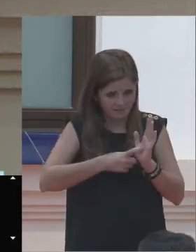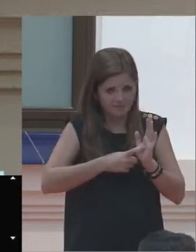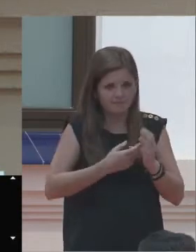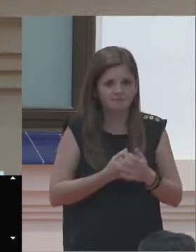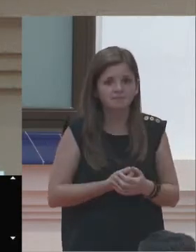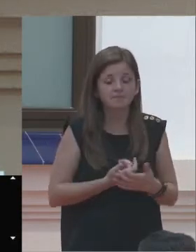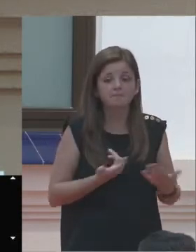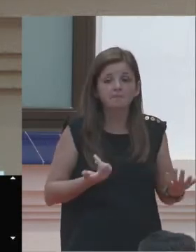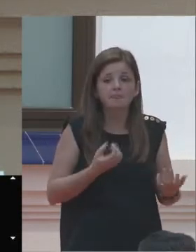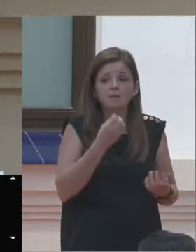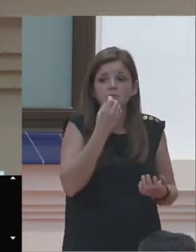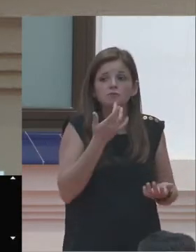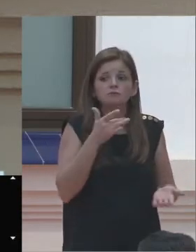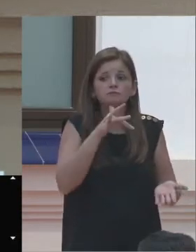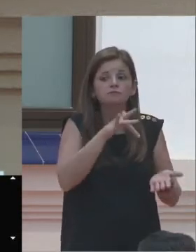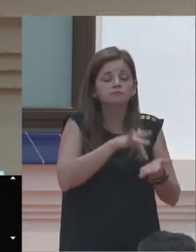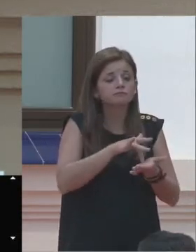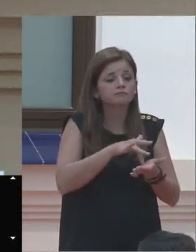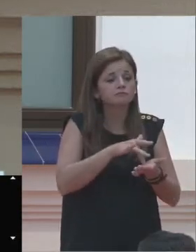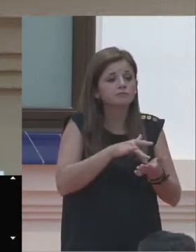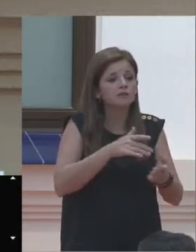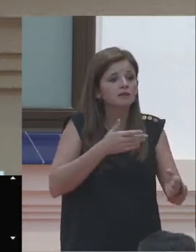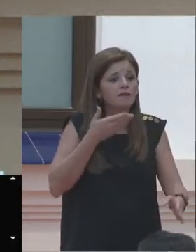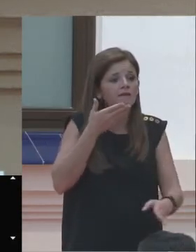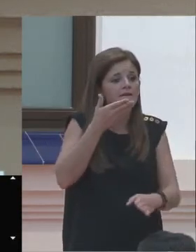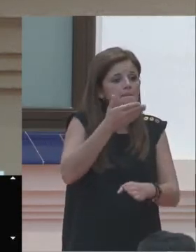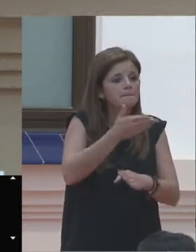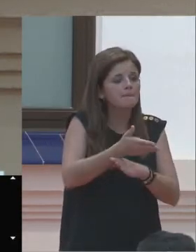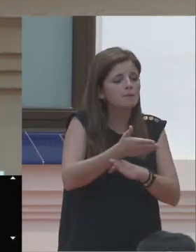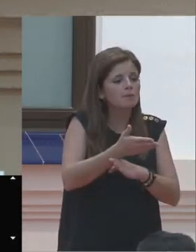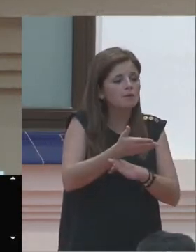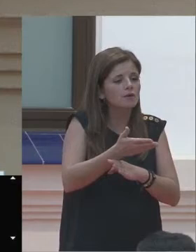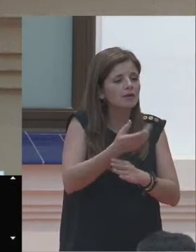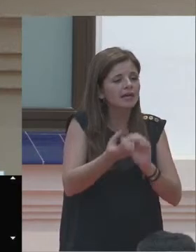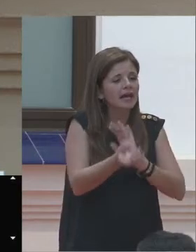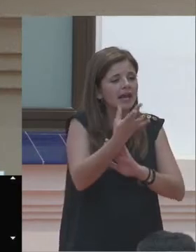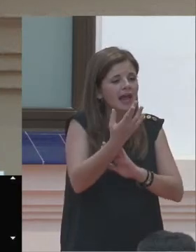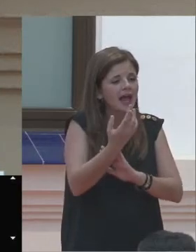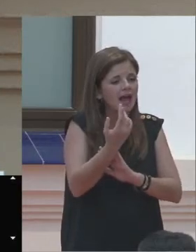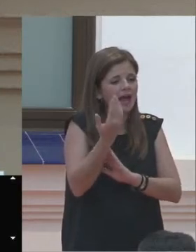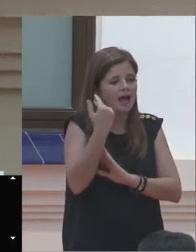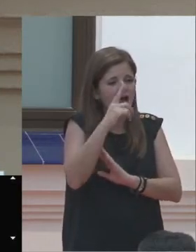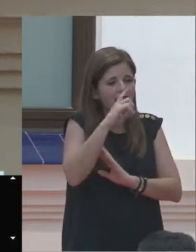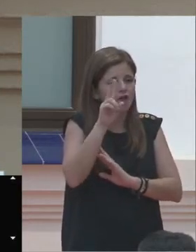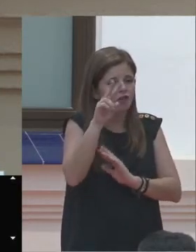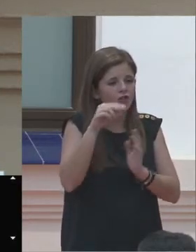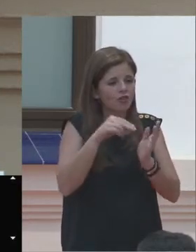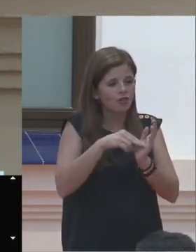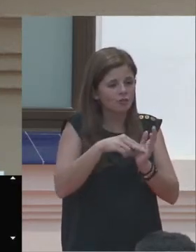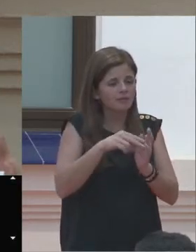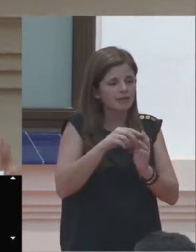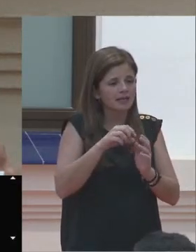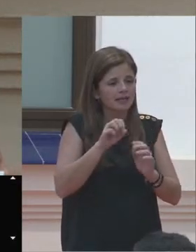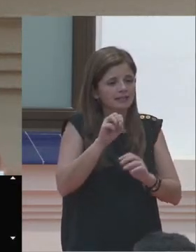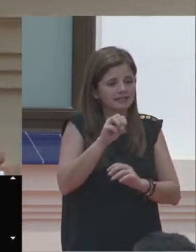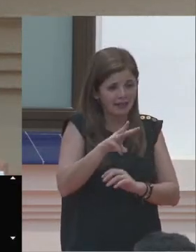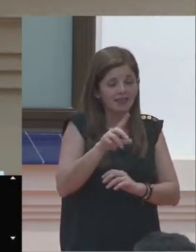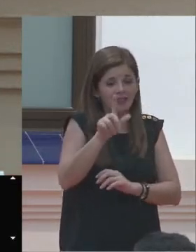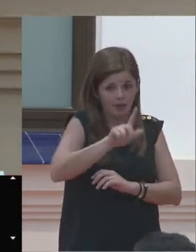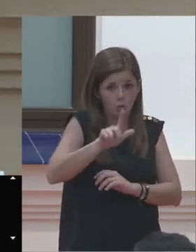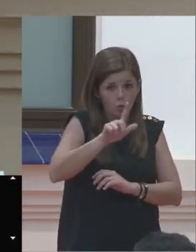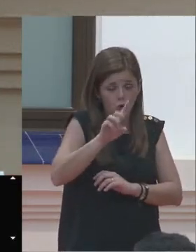cuando vamos a lanzarlo, lo lanzamos el 9 de julio del 2013, intentamos que fuera en toda nuestra red.